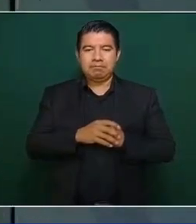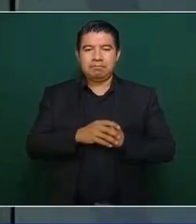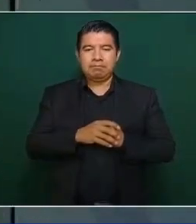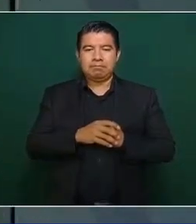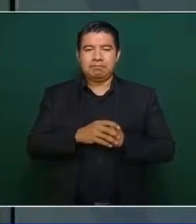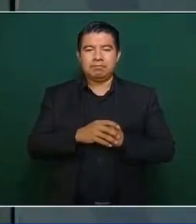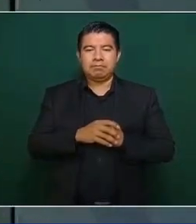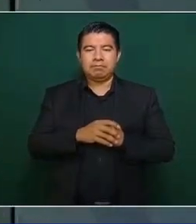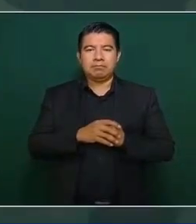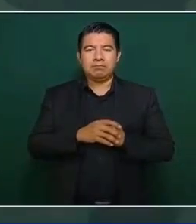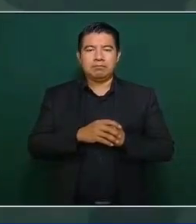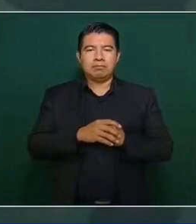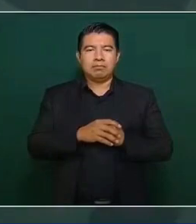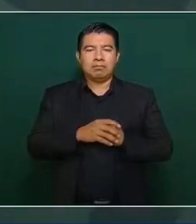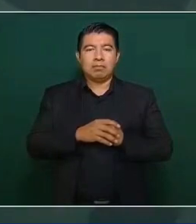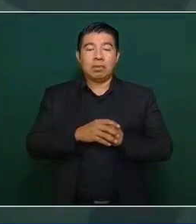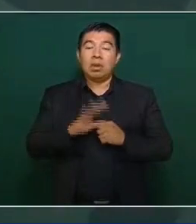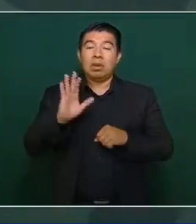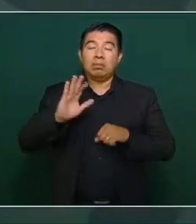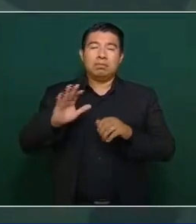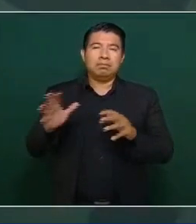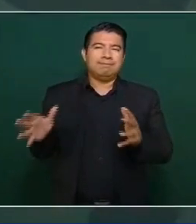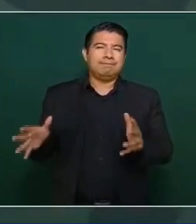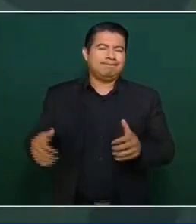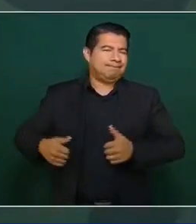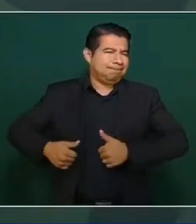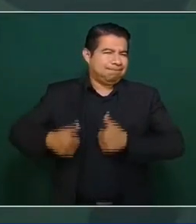el auge petrolero